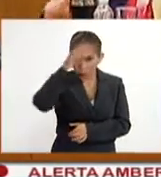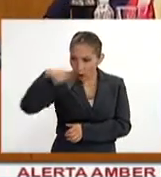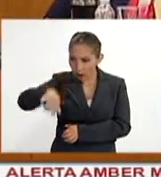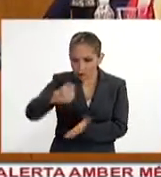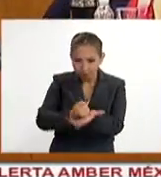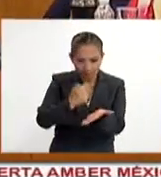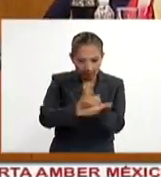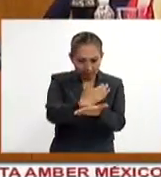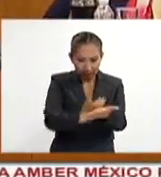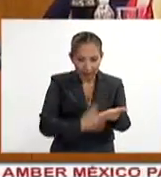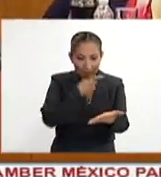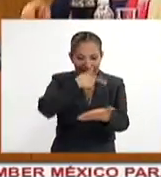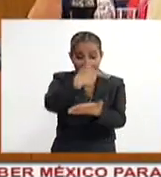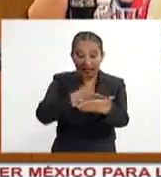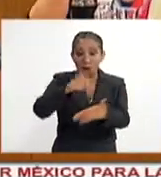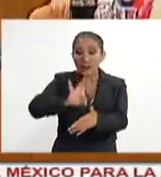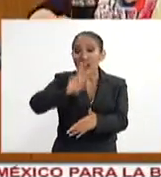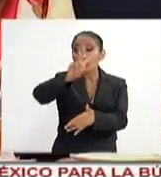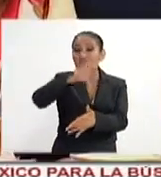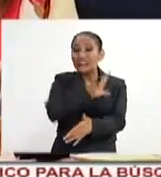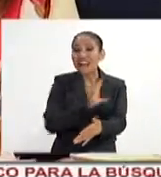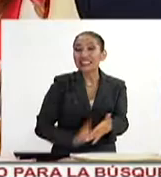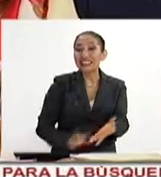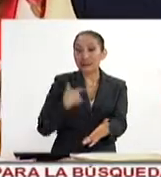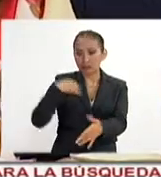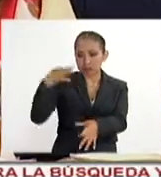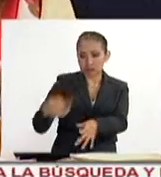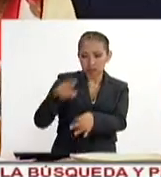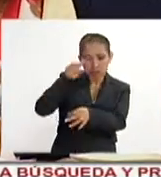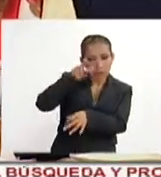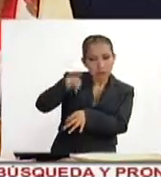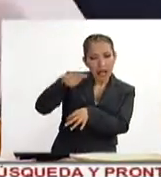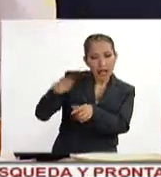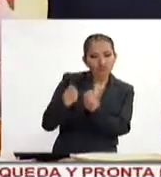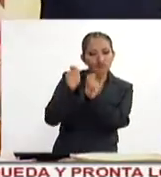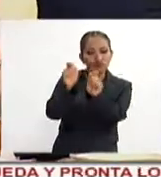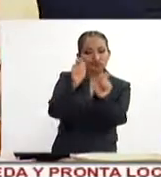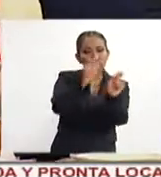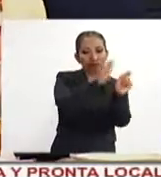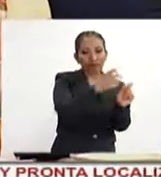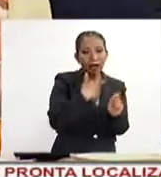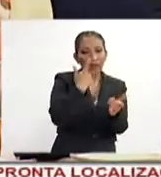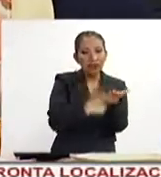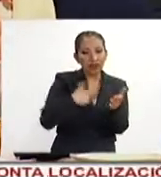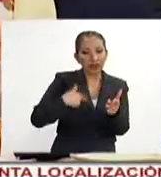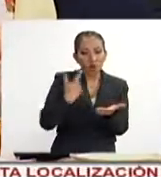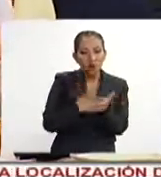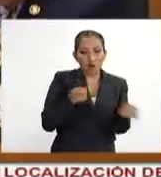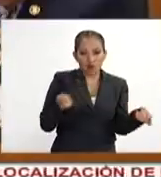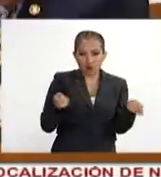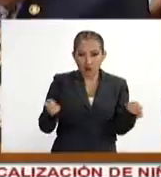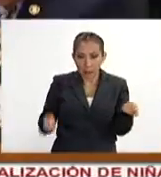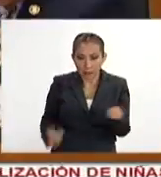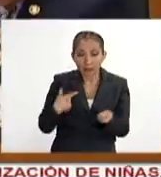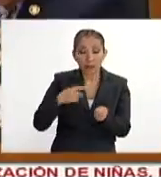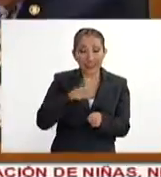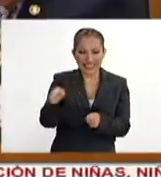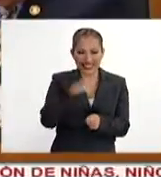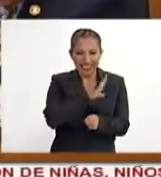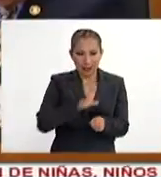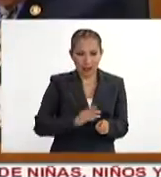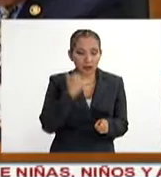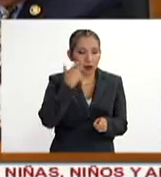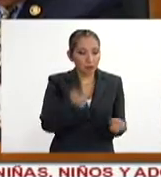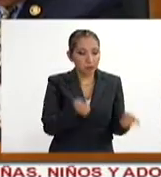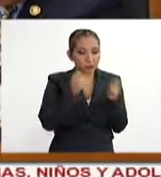el dictamen que contiene la lista de 42 candidatos aptos para ocupar los cargos en los órganos internos de control. Los aspirantes van a